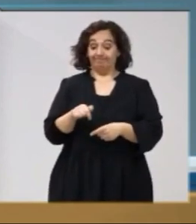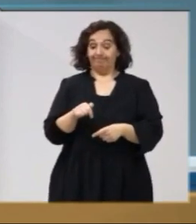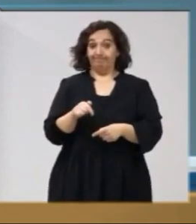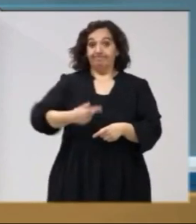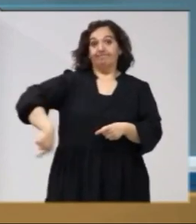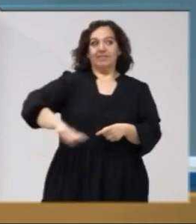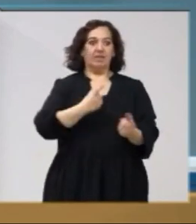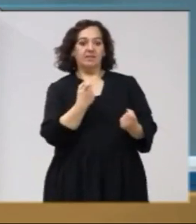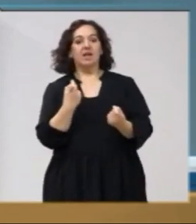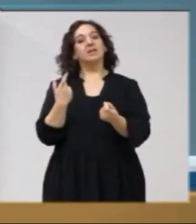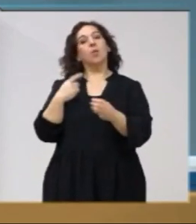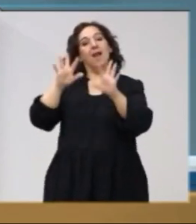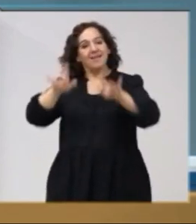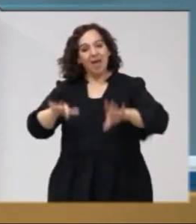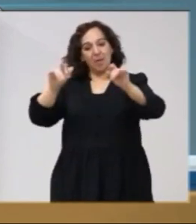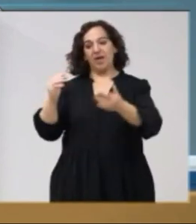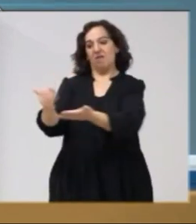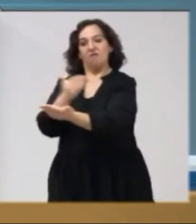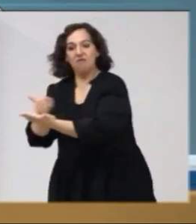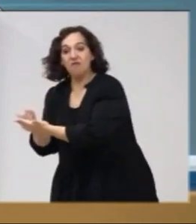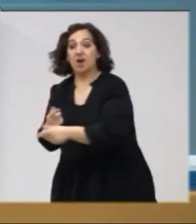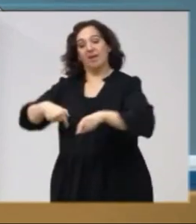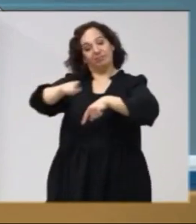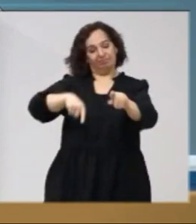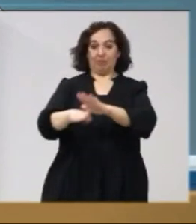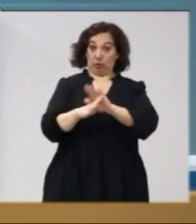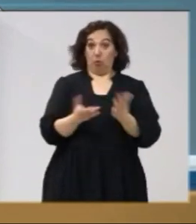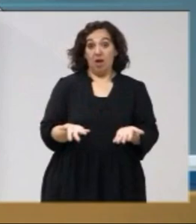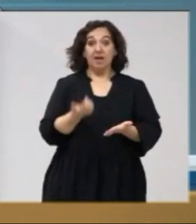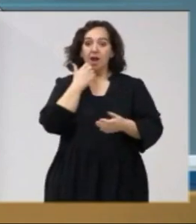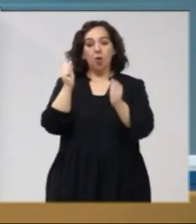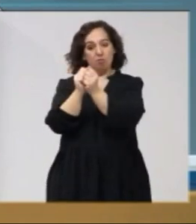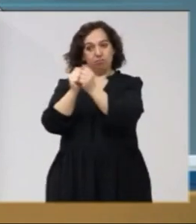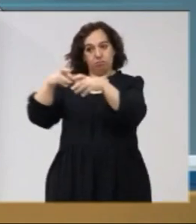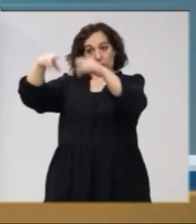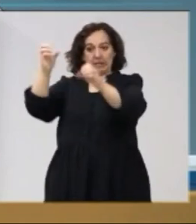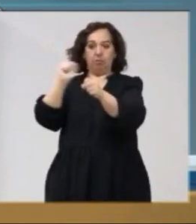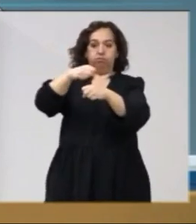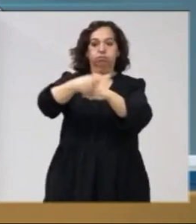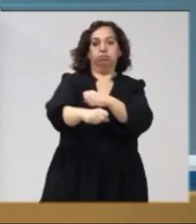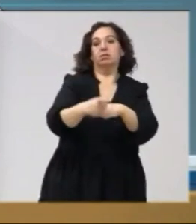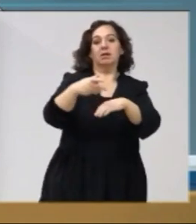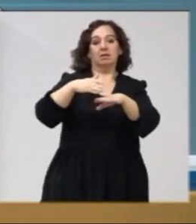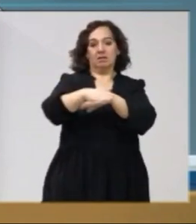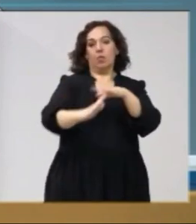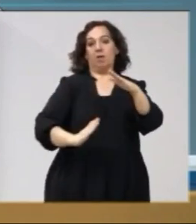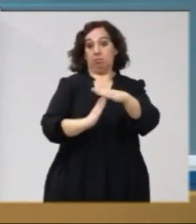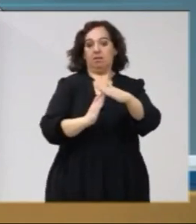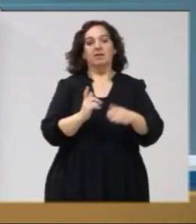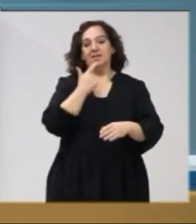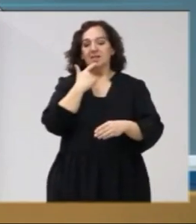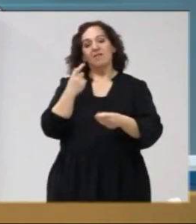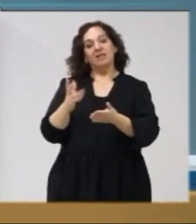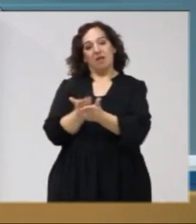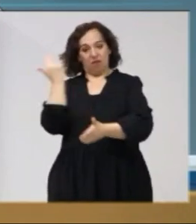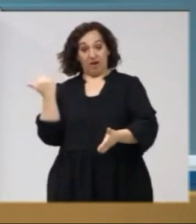necesidad de seguir quitando la nieve para que la gente circule, y si hay un argallo, naturalmente, repararlo.